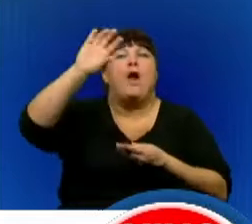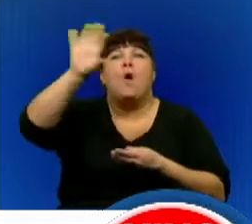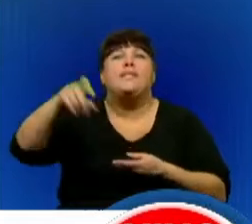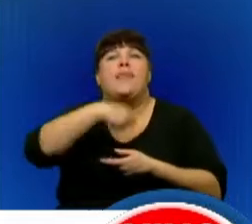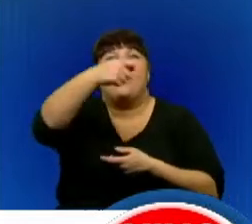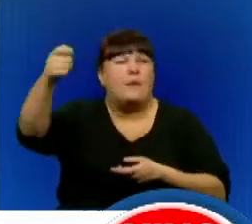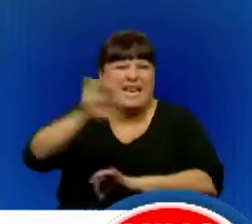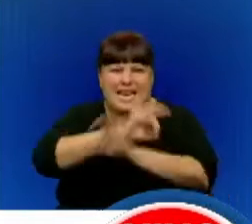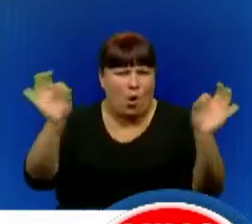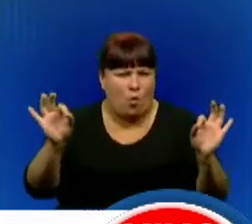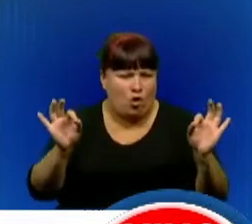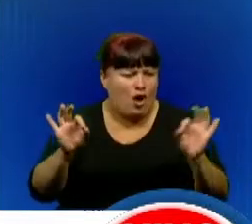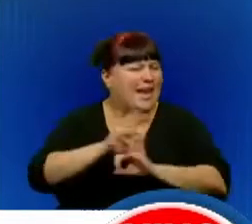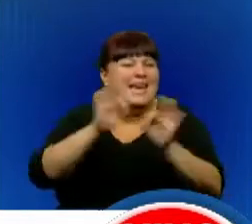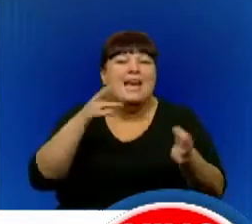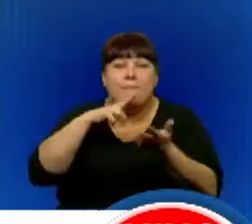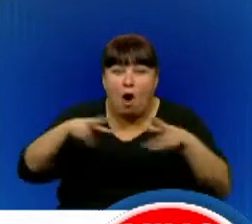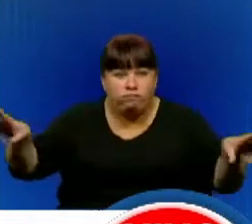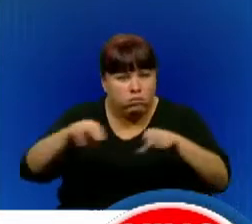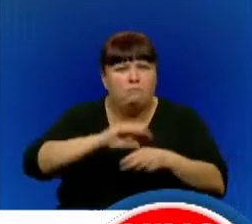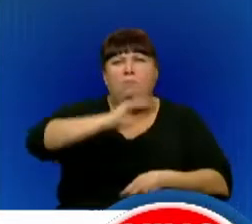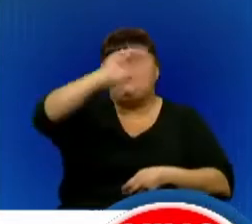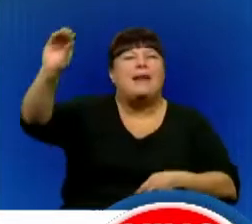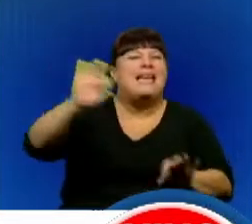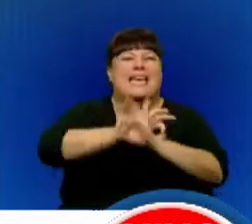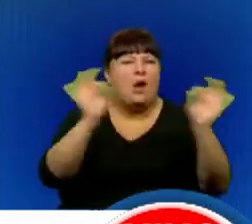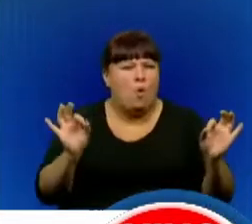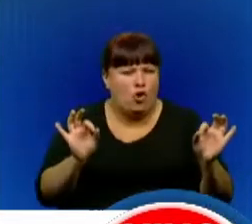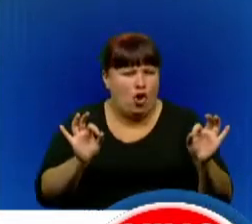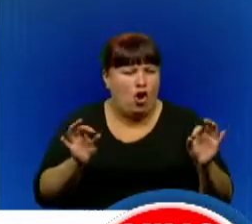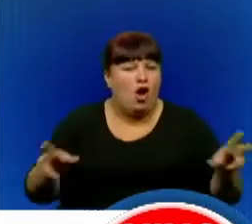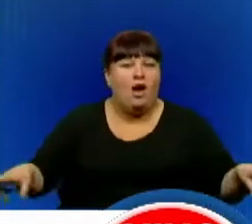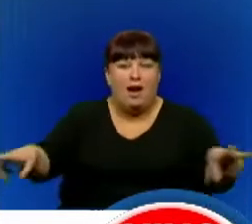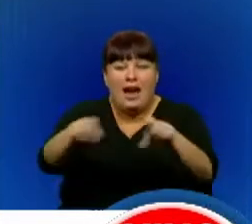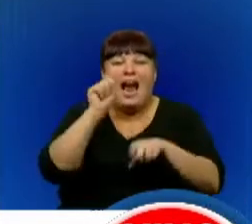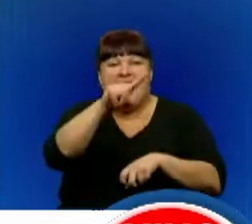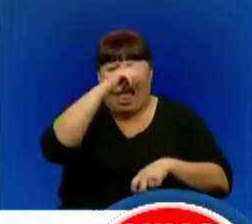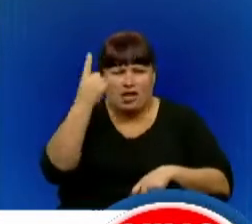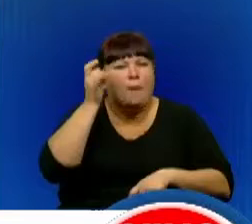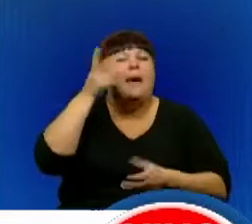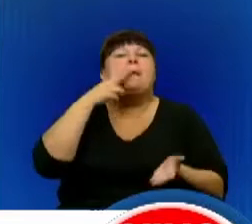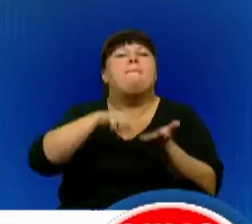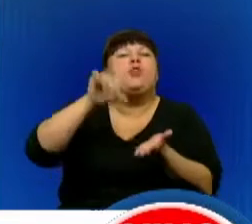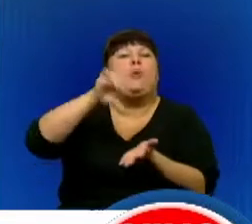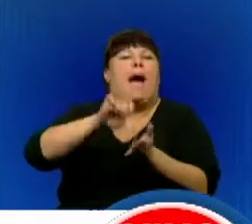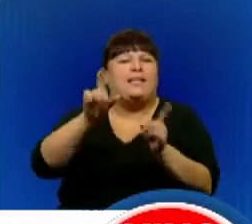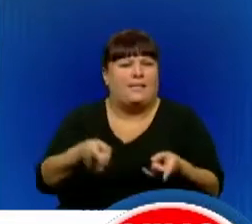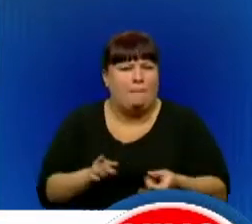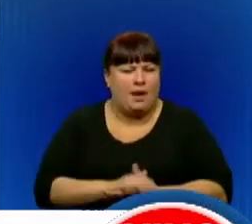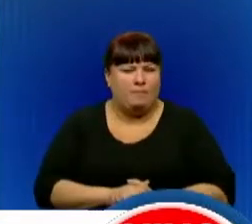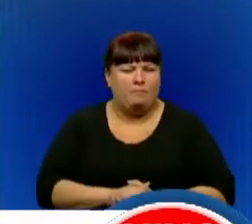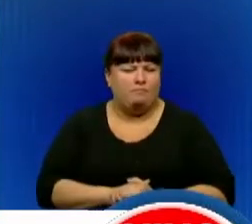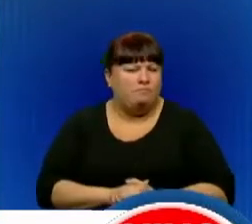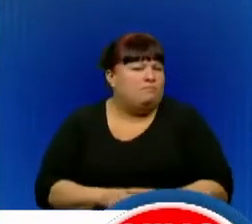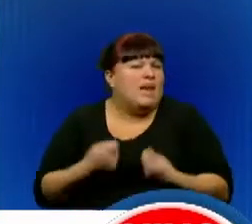Ninguno. Ningún impuesto de eso es coparticipable. Todos recursos nacionales, perdón, impuesto país. ¿Qué